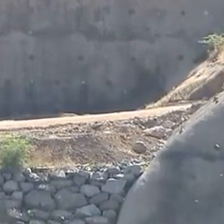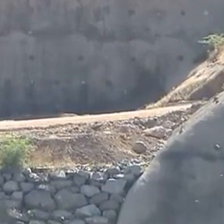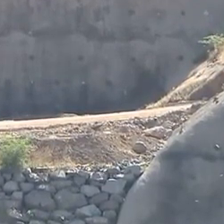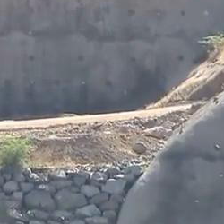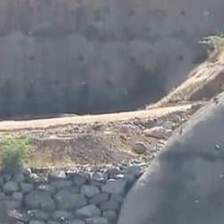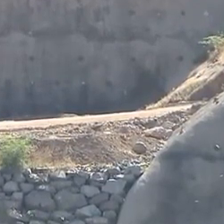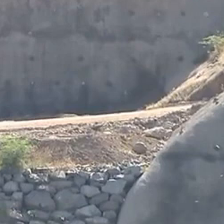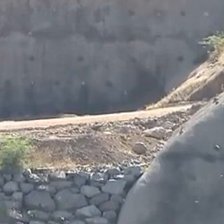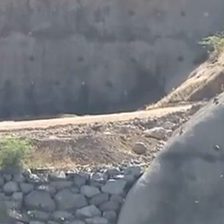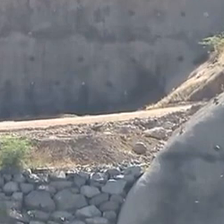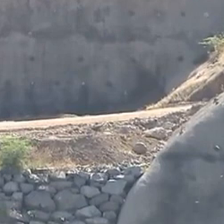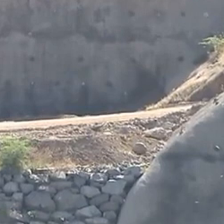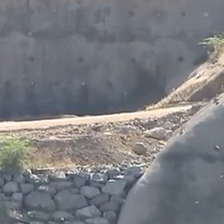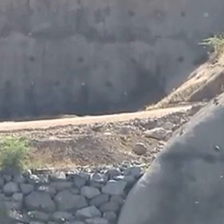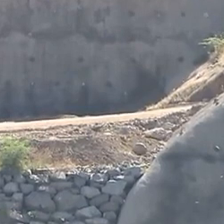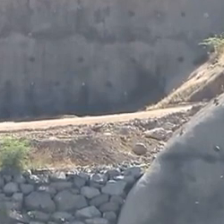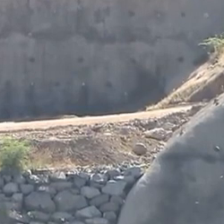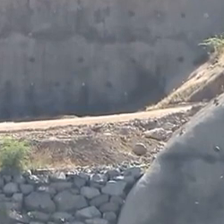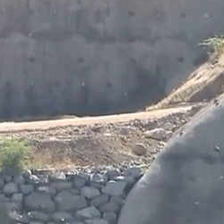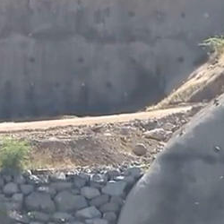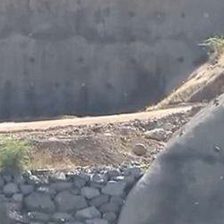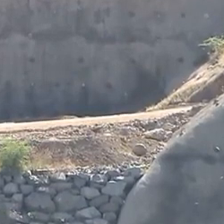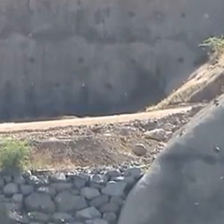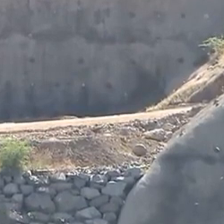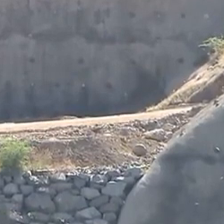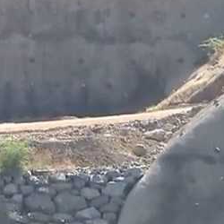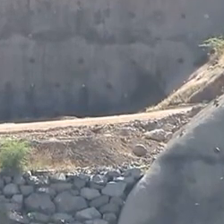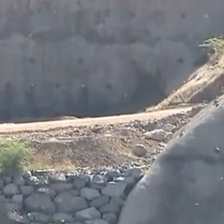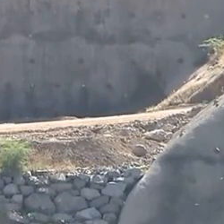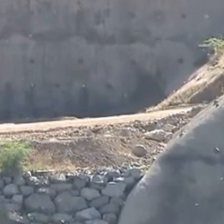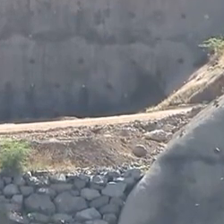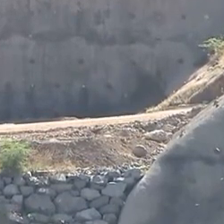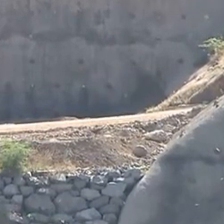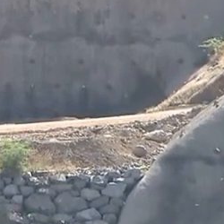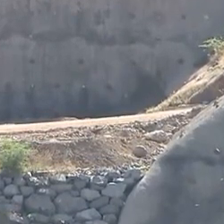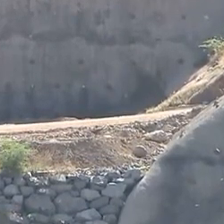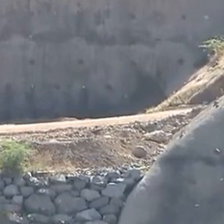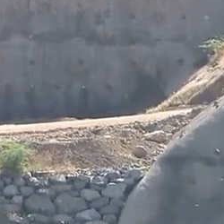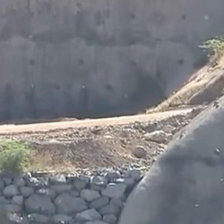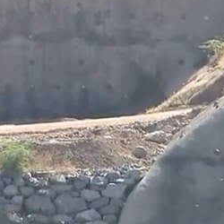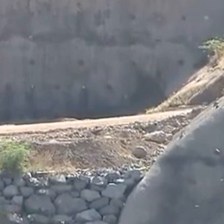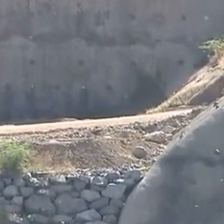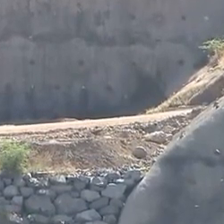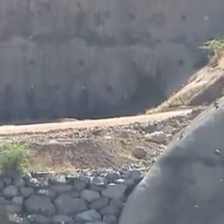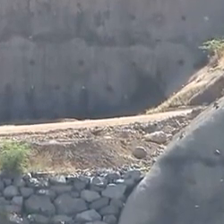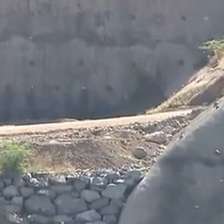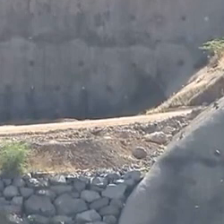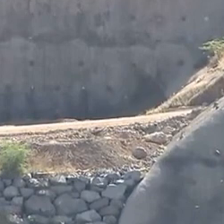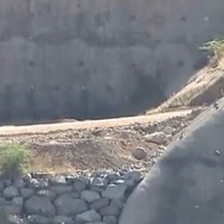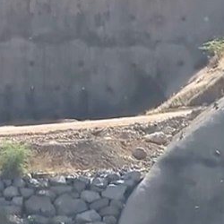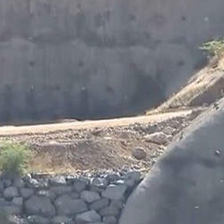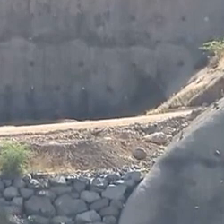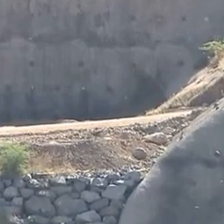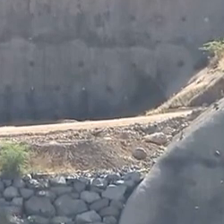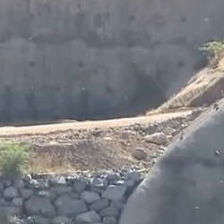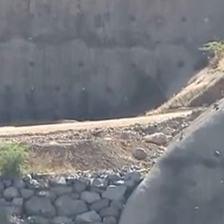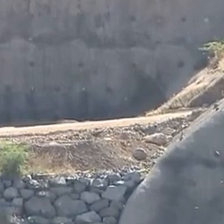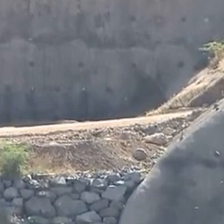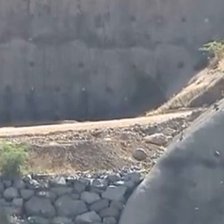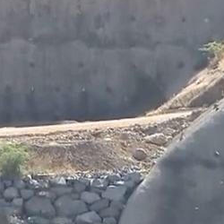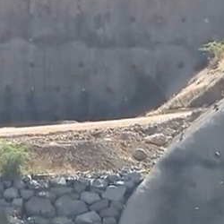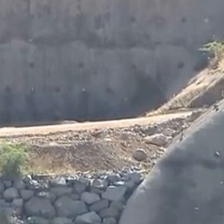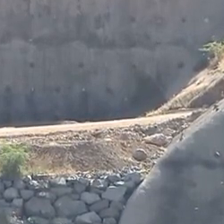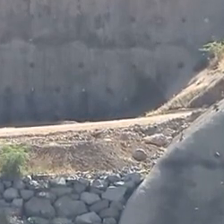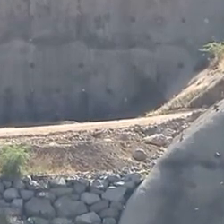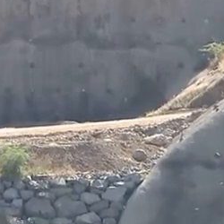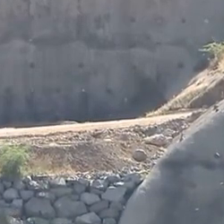En lo que sigue bajando el obturador del túnel 1, hay que mencionar que el portal, cada uno de los